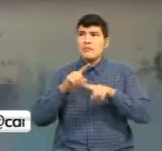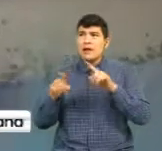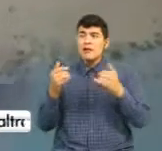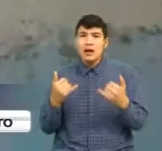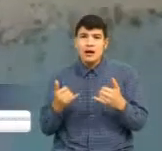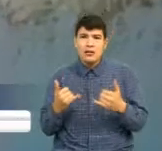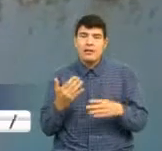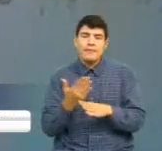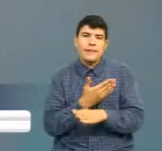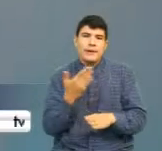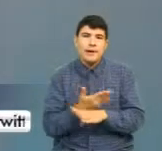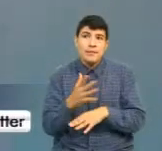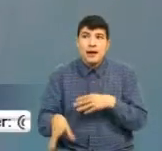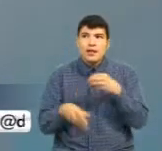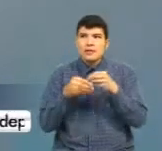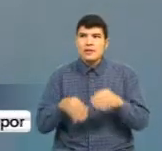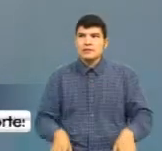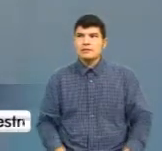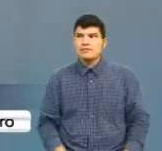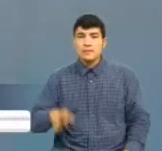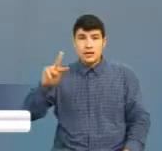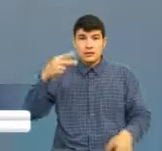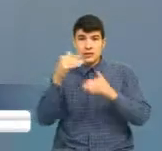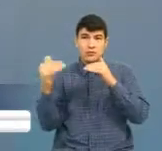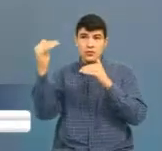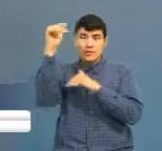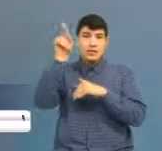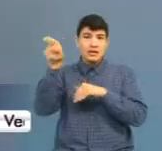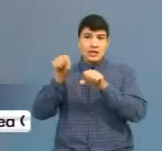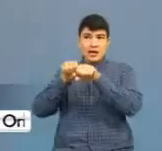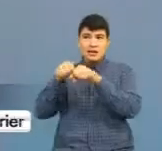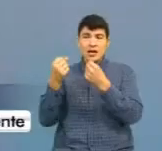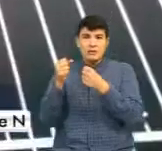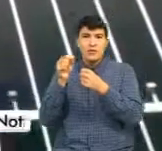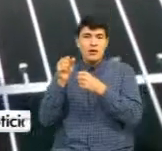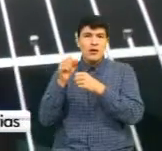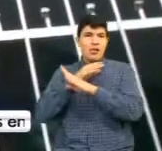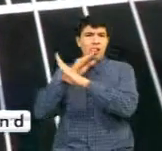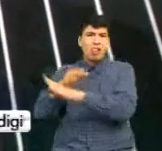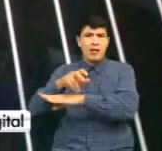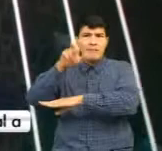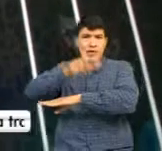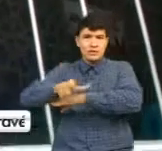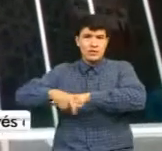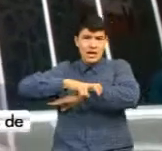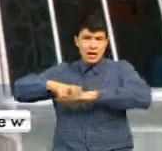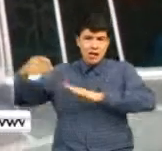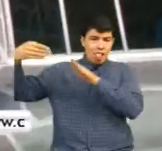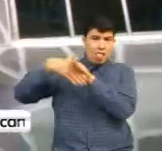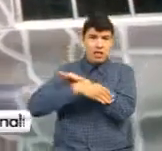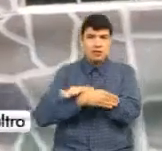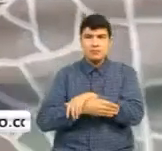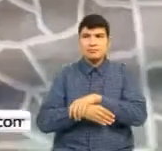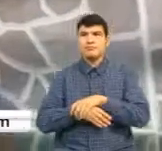convirtió en un problema más en el segundo piso que dónde está el daño para que los ladrones no se siguieron entrando por ahí y hubiera una edad